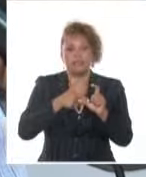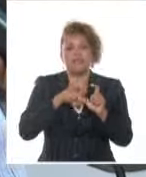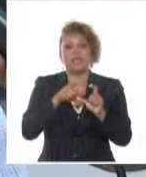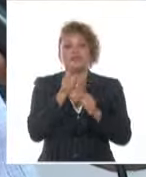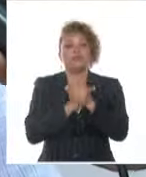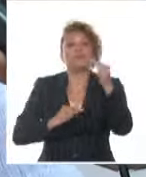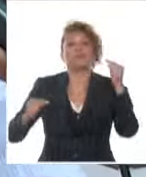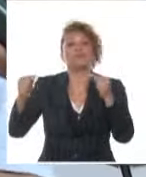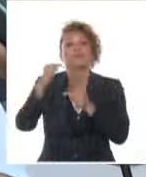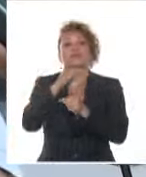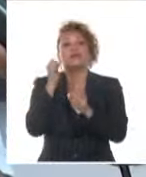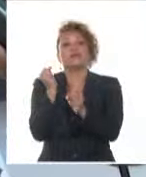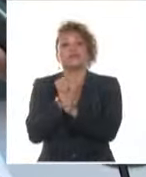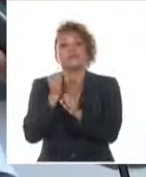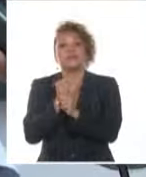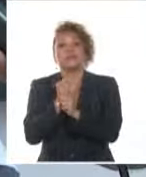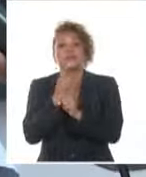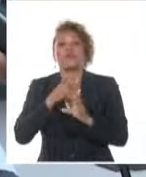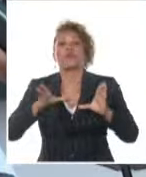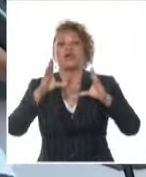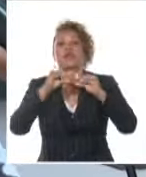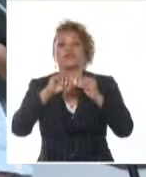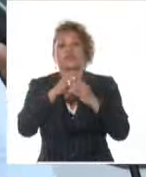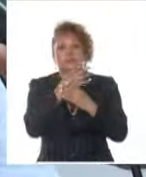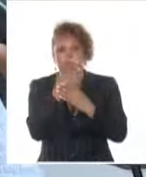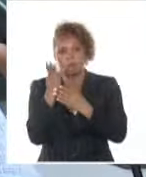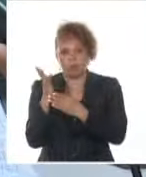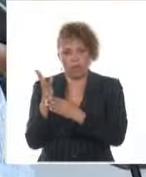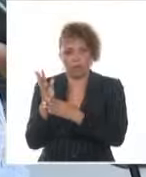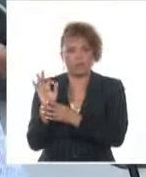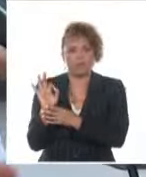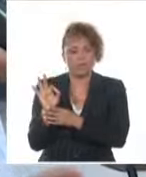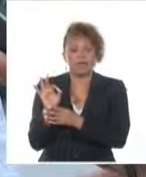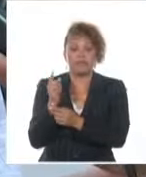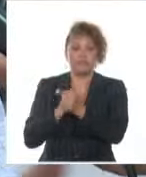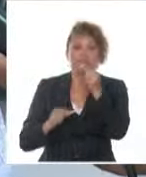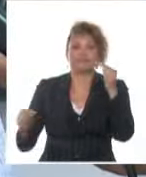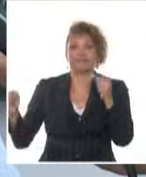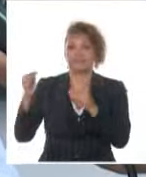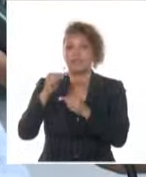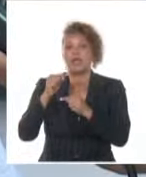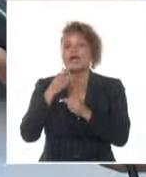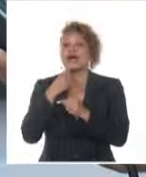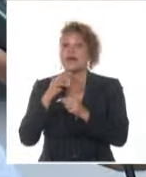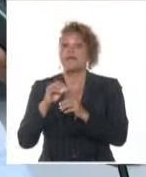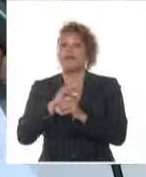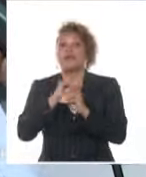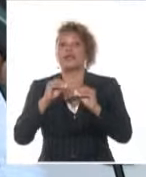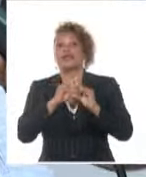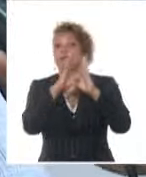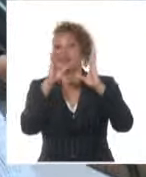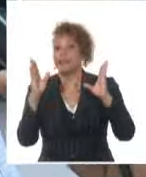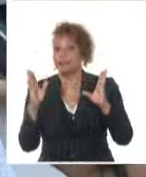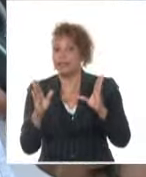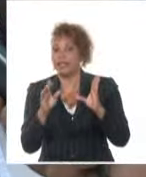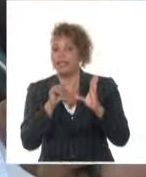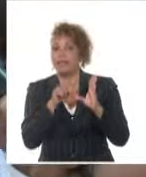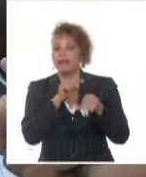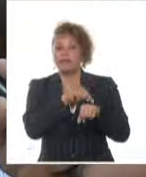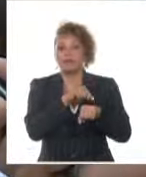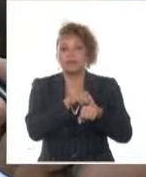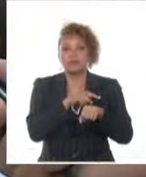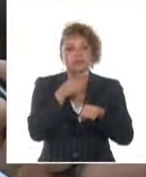su operación en la noche madrugada. Por tanto, en el horario del día, por supuesto,